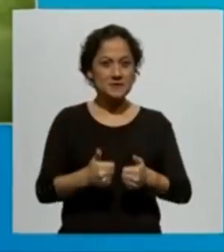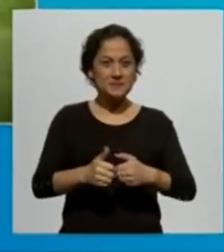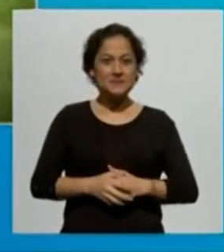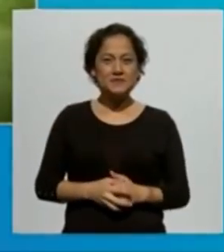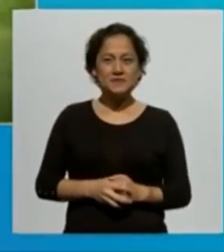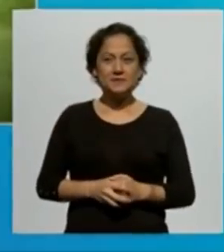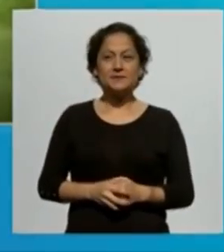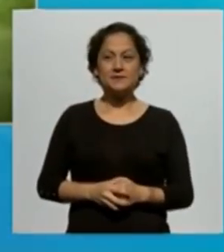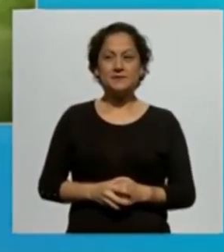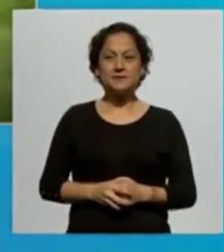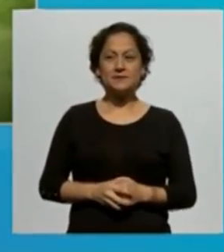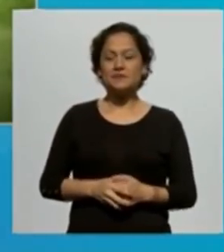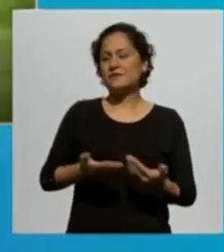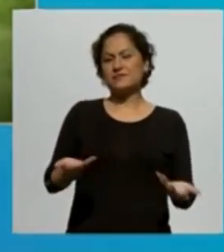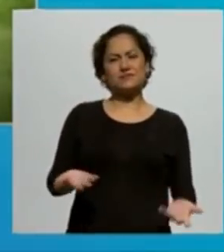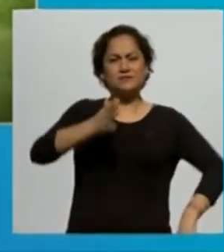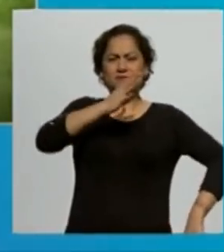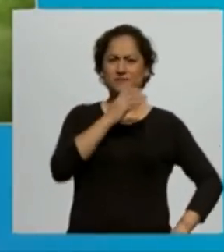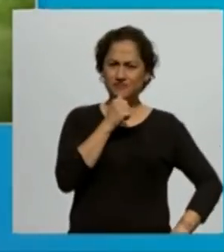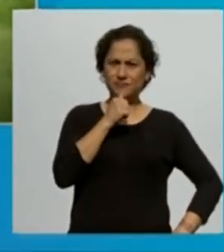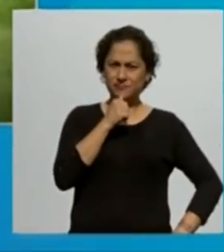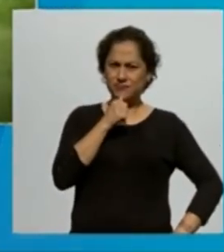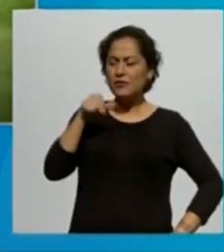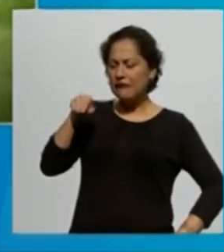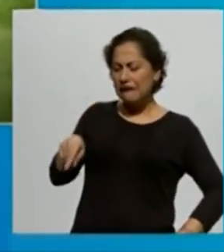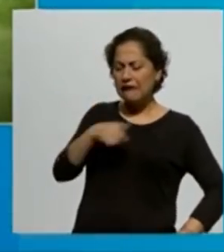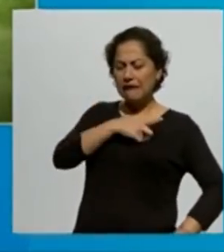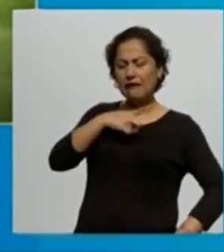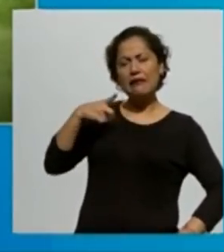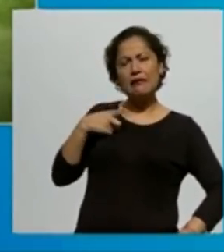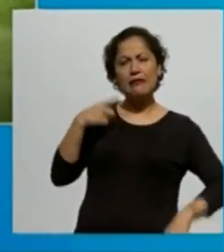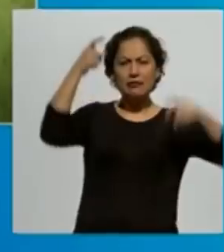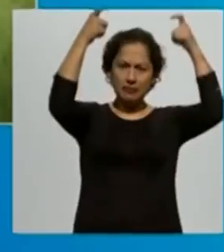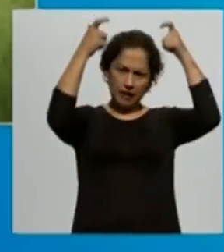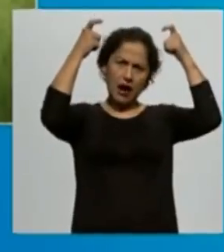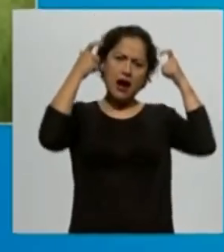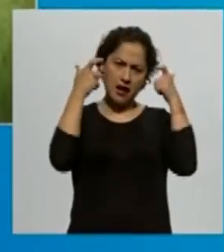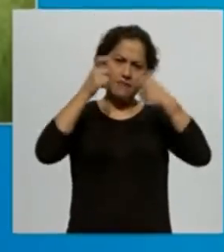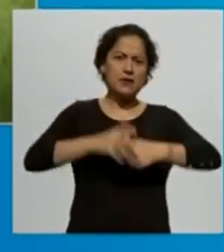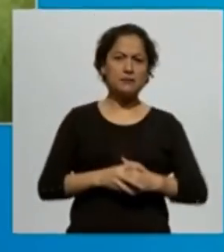Oh, así no puedo. Alterio tiene que tener una corona.